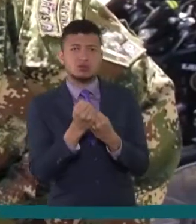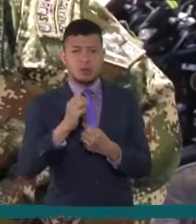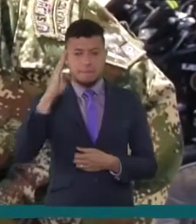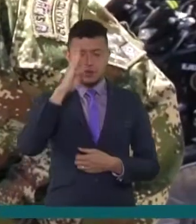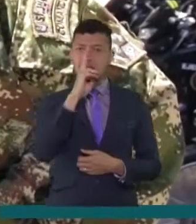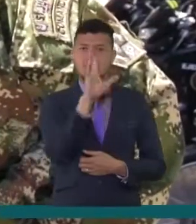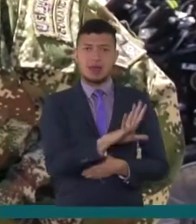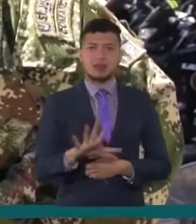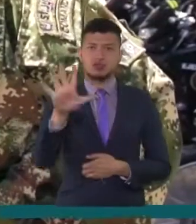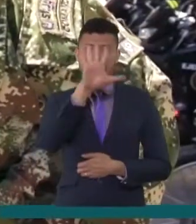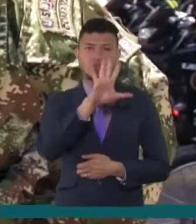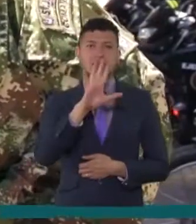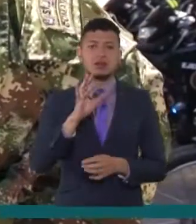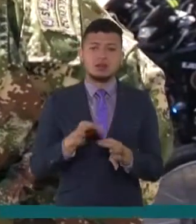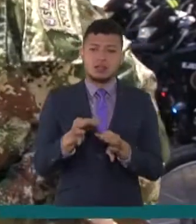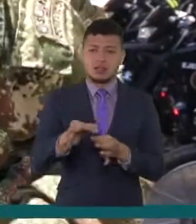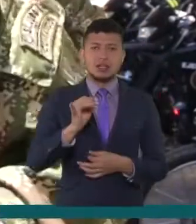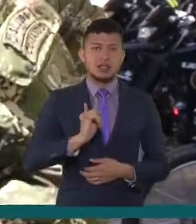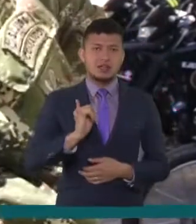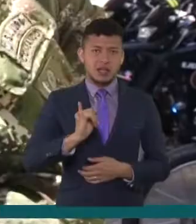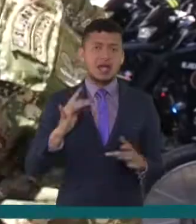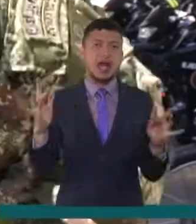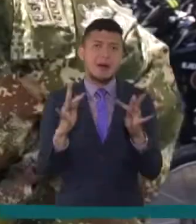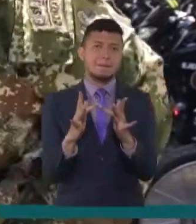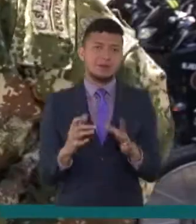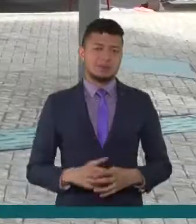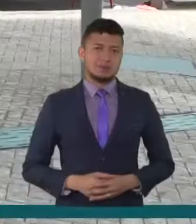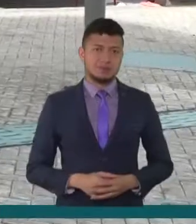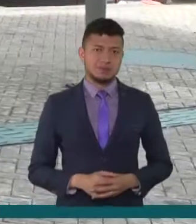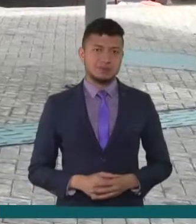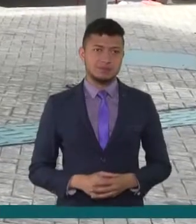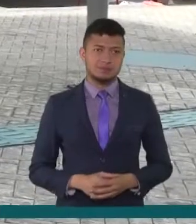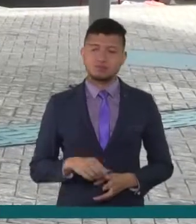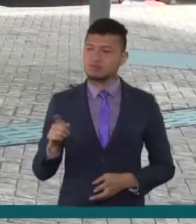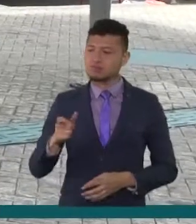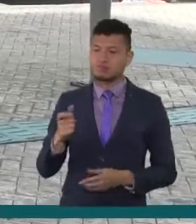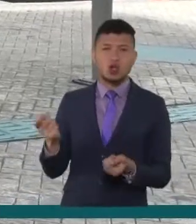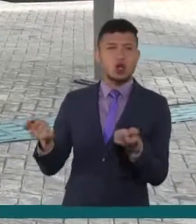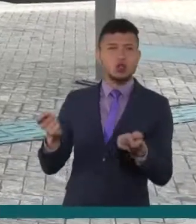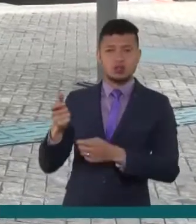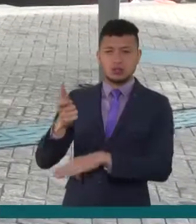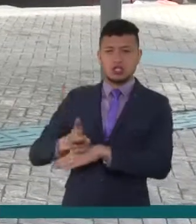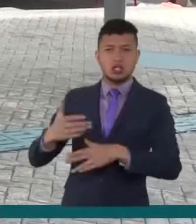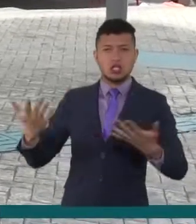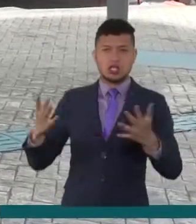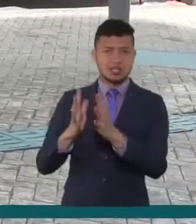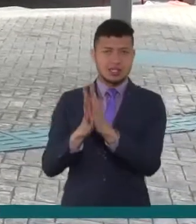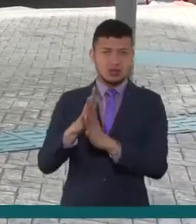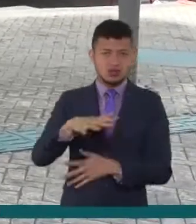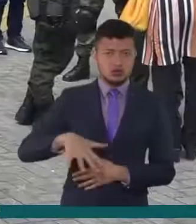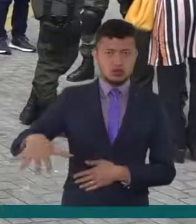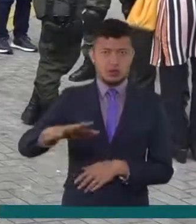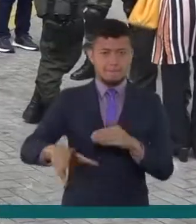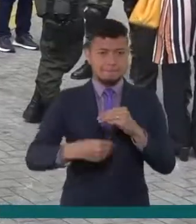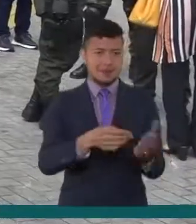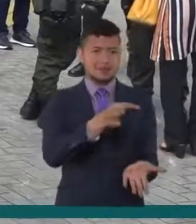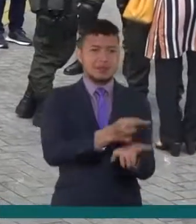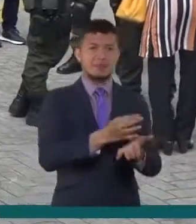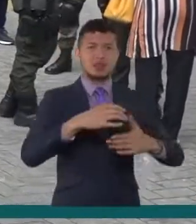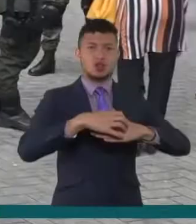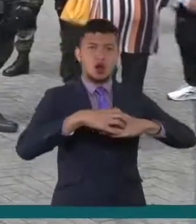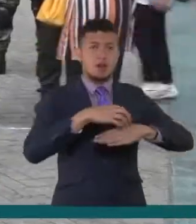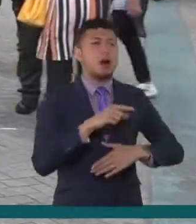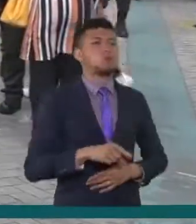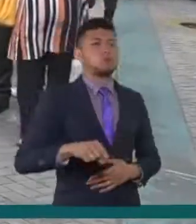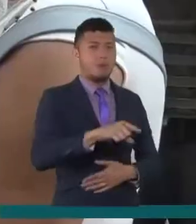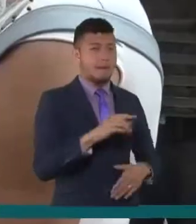en tercera línea a nuestra Policía Nacional en el municipio de Ibagué. Estos controles se adelantan en el centro de la ciudad y en puntos críticos de la